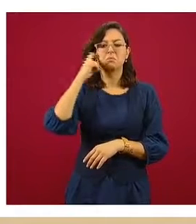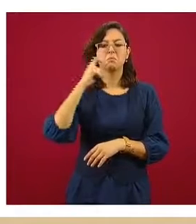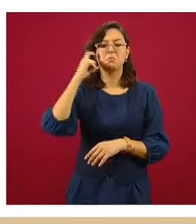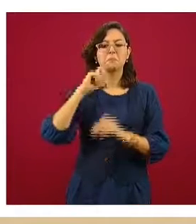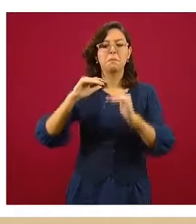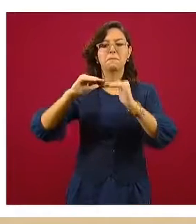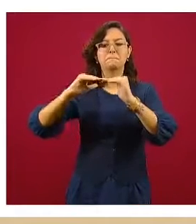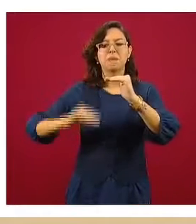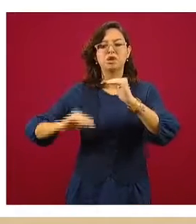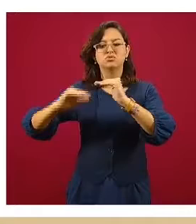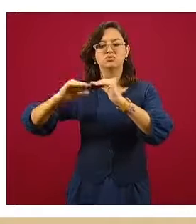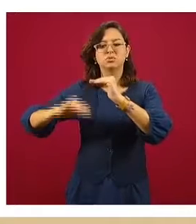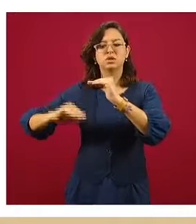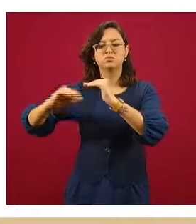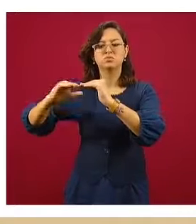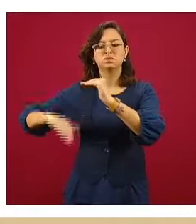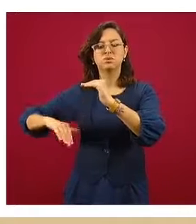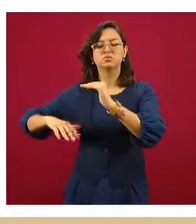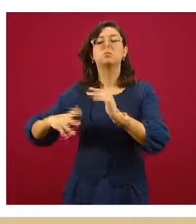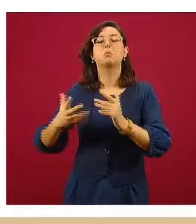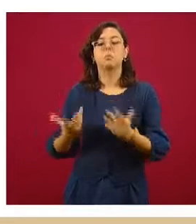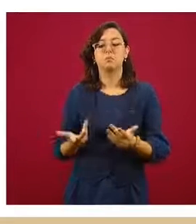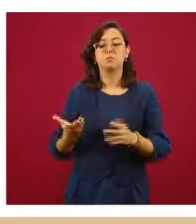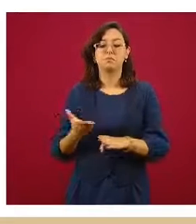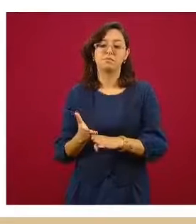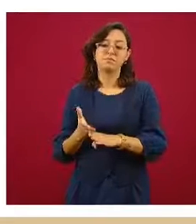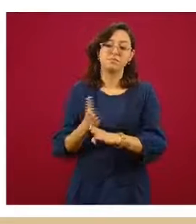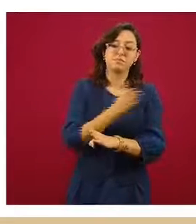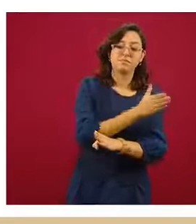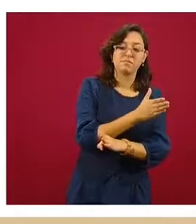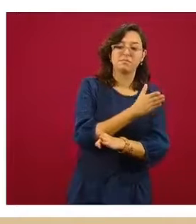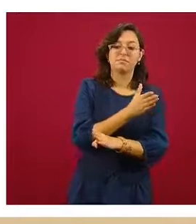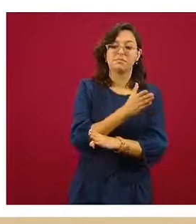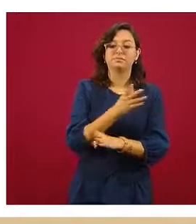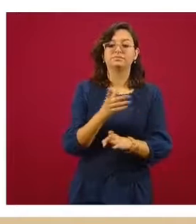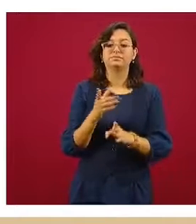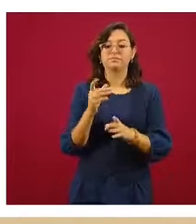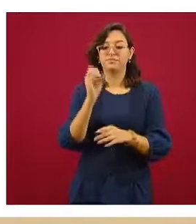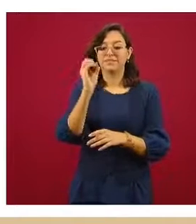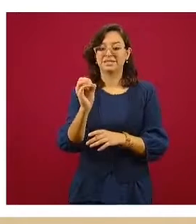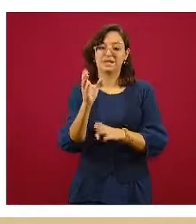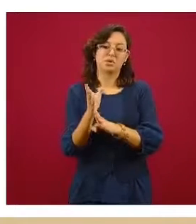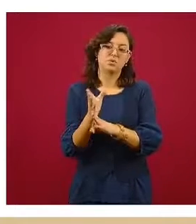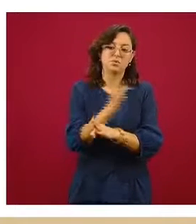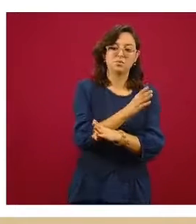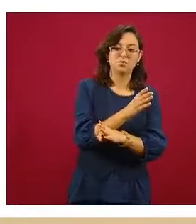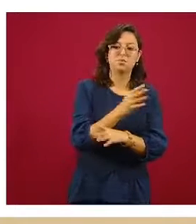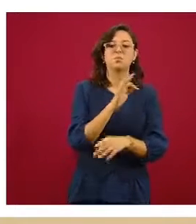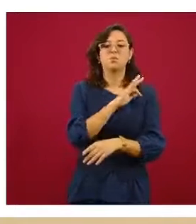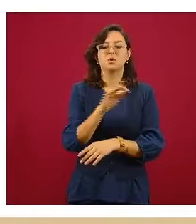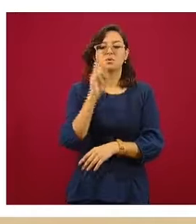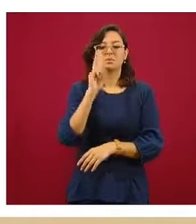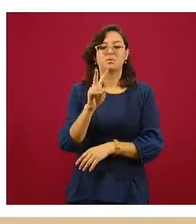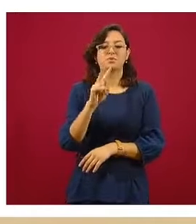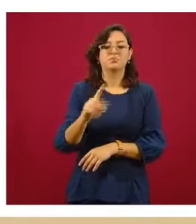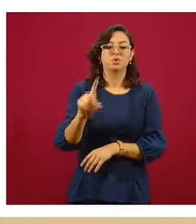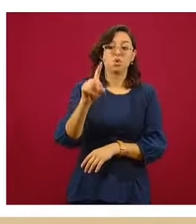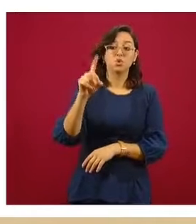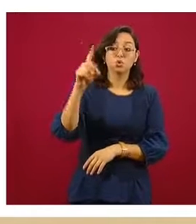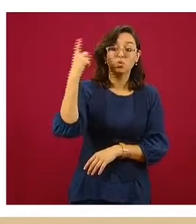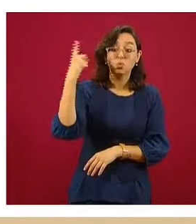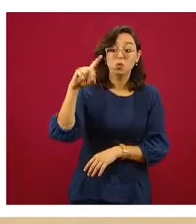41% respecto a la quincena previa. En cambio, si nos vamos al lado izquierdo de la gráfica, vemos a Durango con